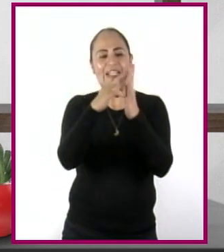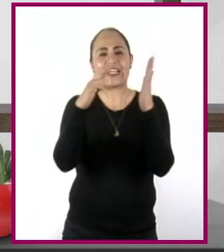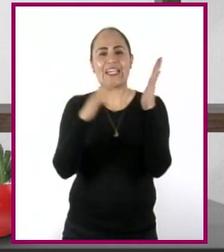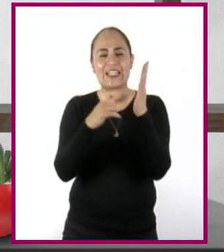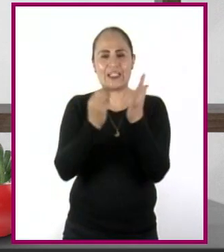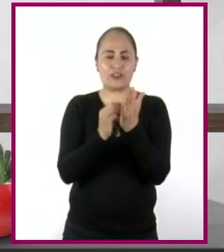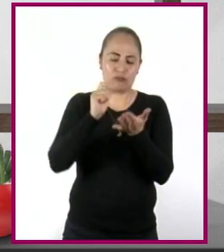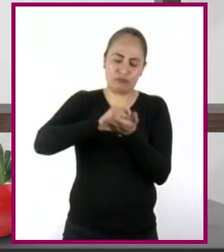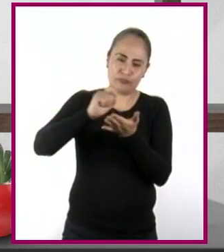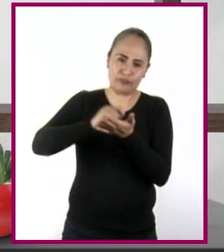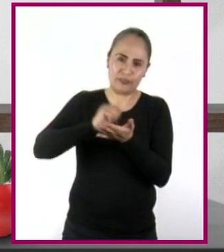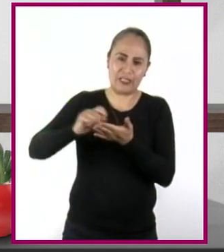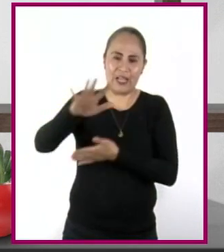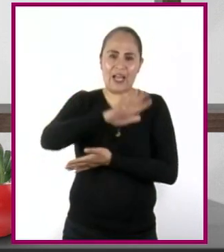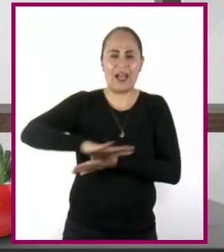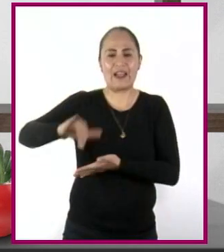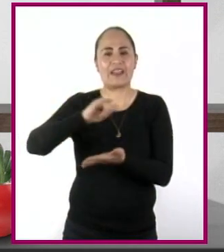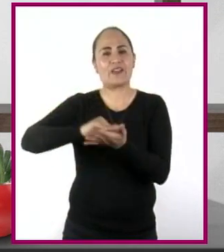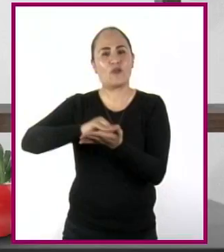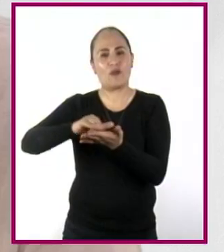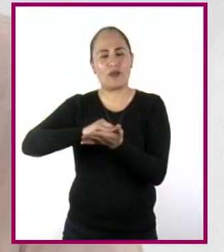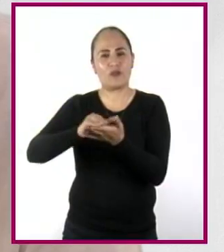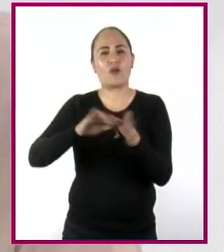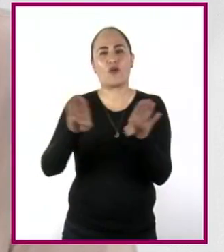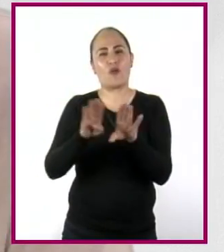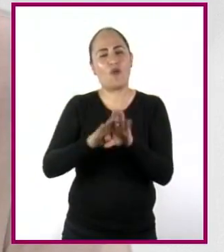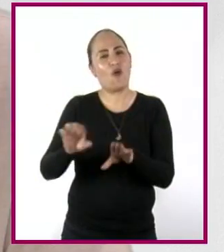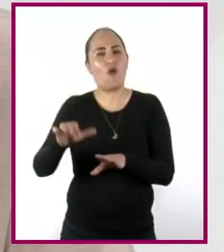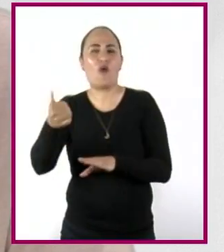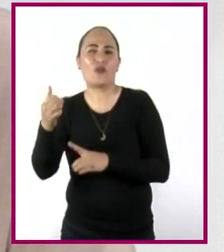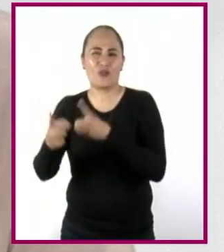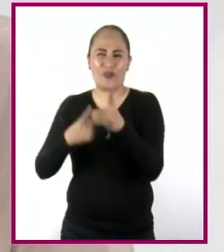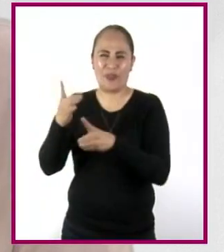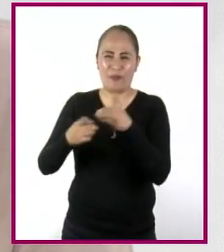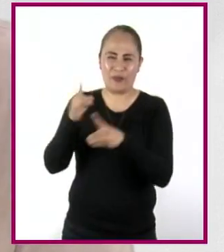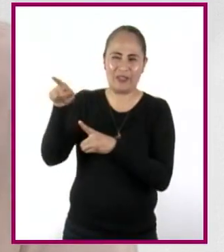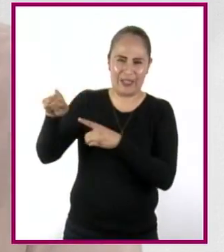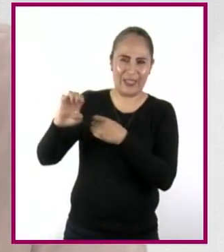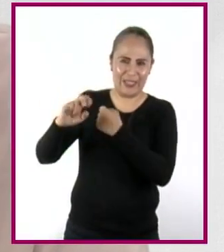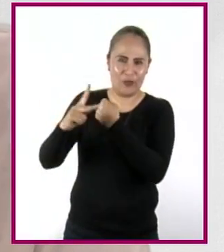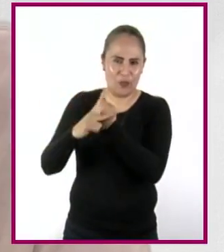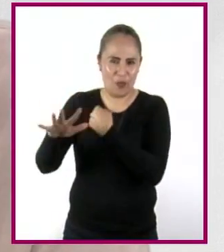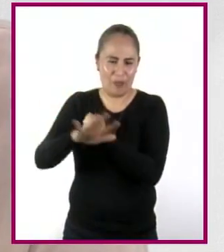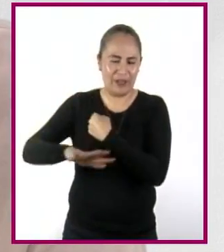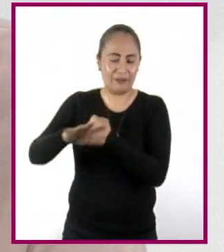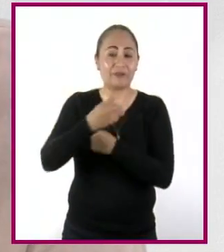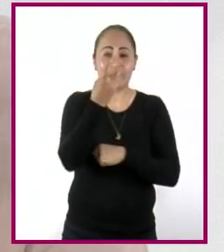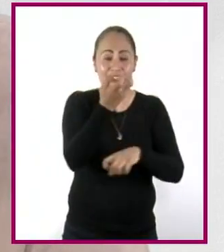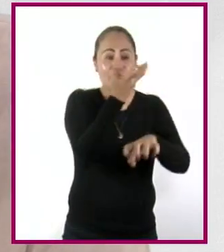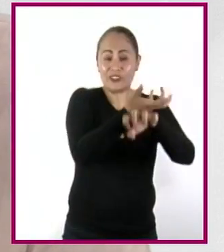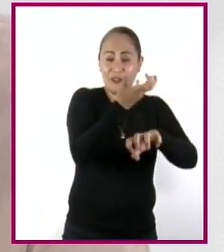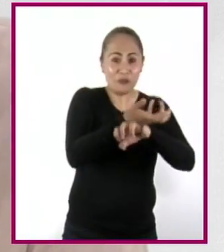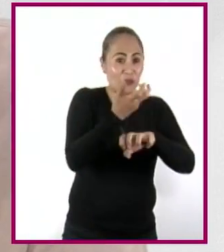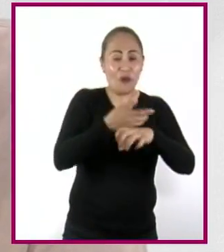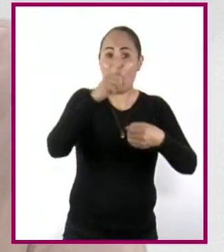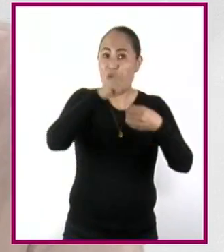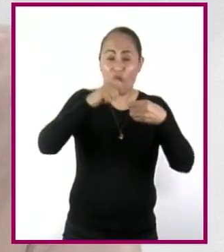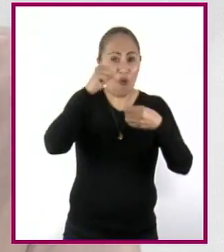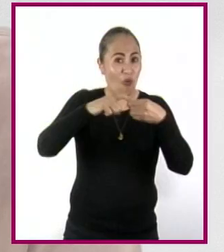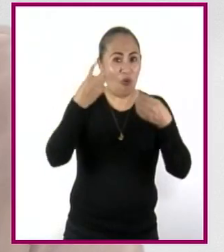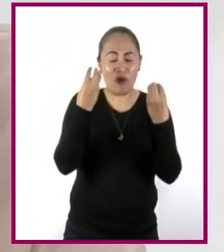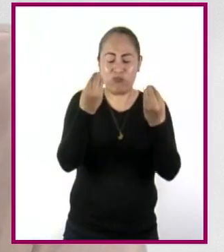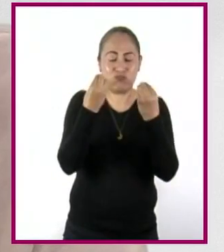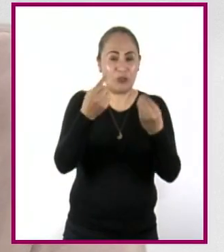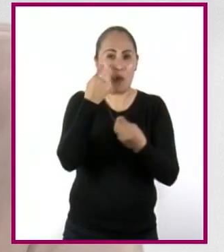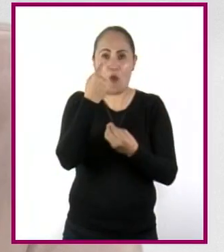villa del estado de Nueva York basándose en el cricket. Y así es Estados Unidos, un país con todos los colores y todos los puntos de